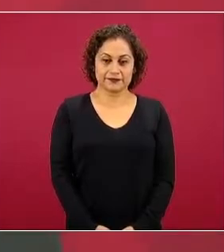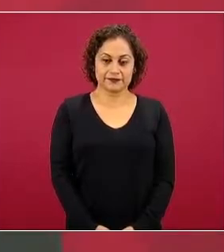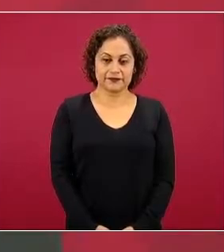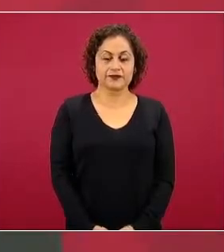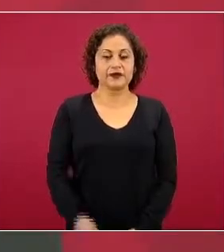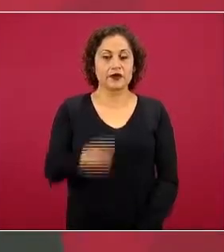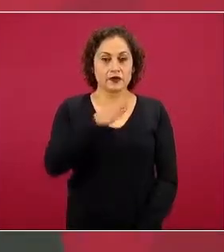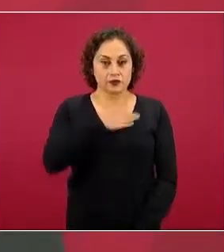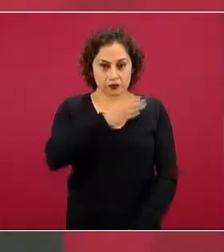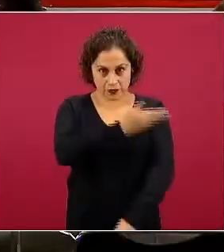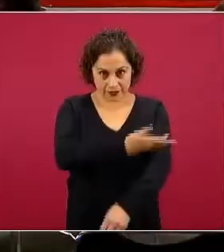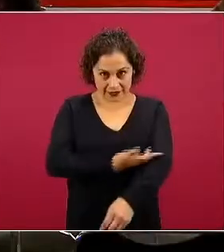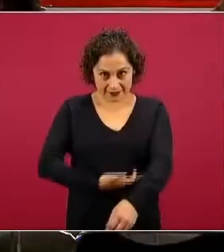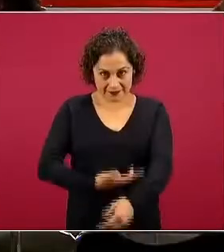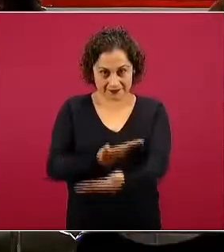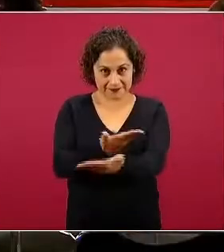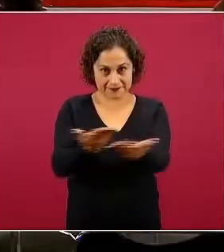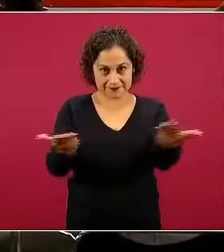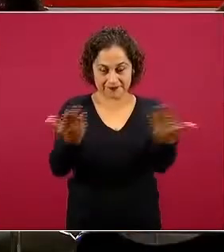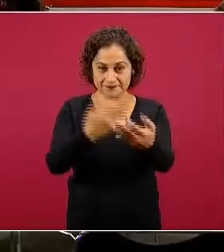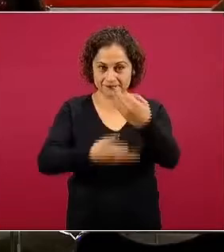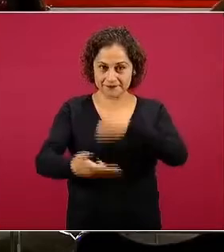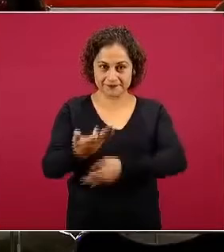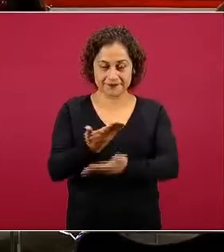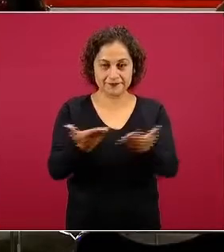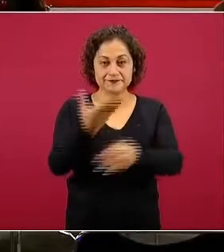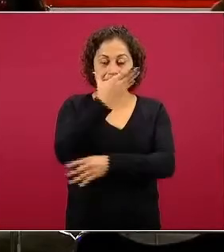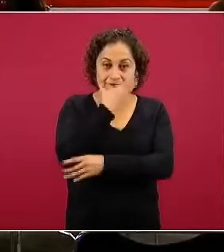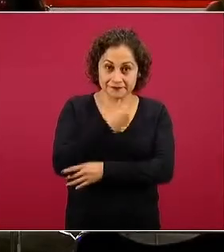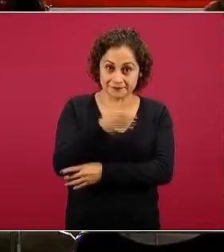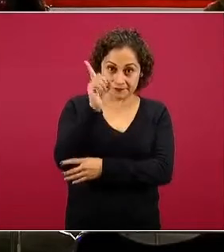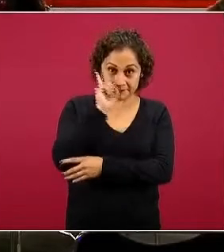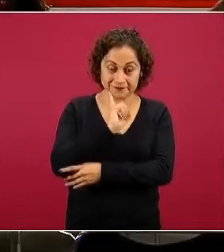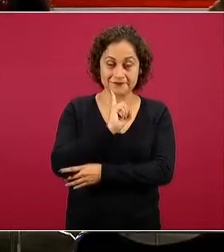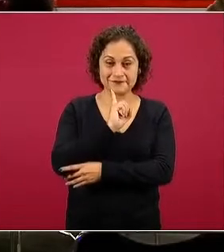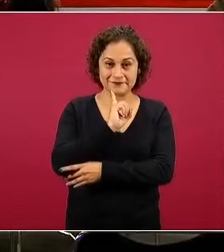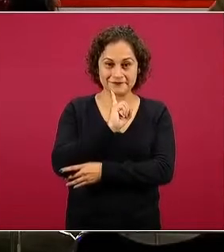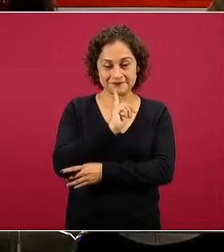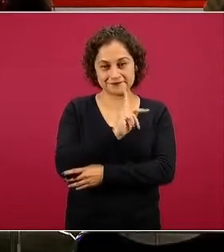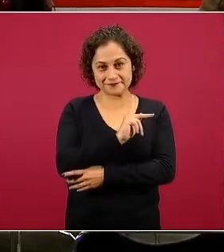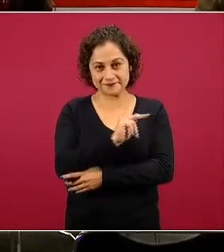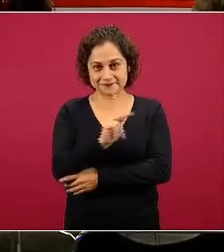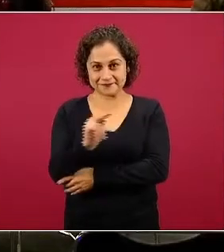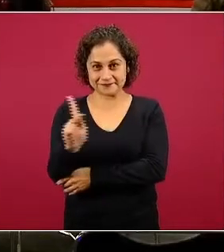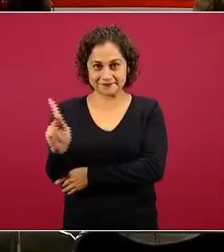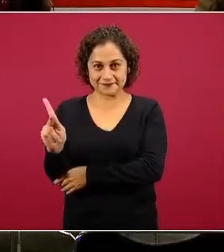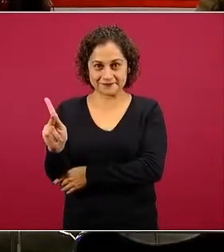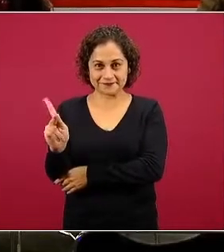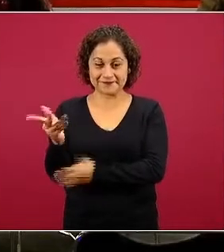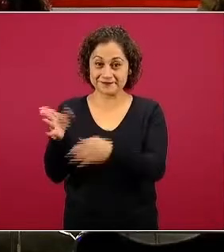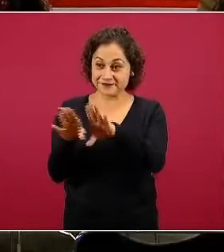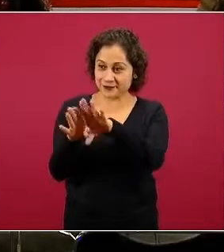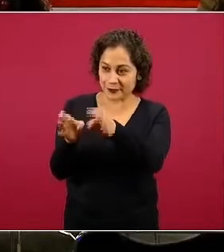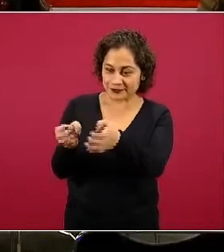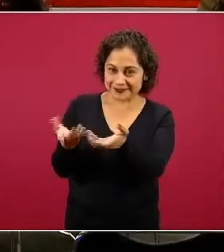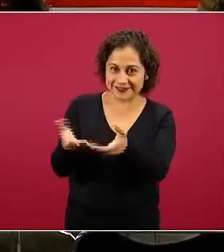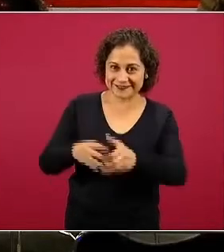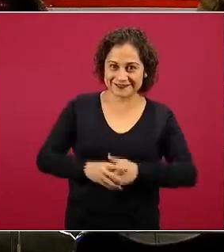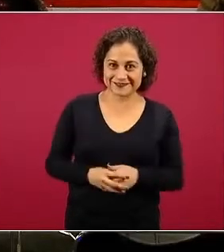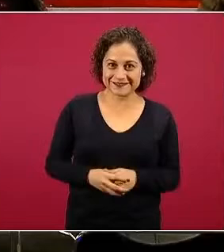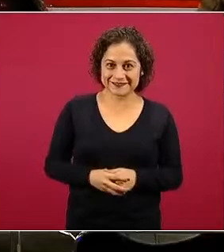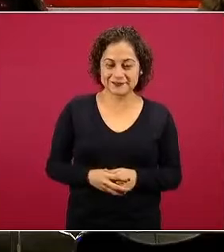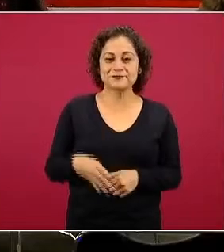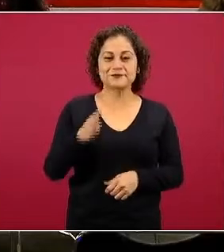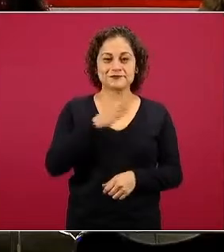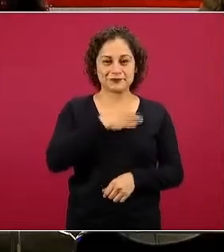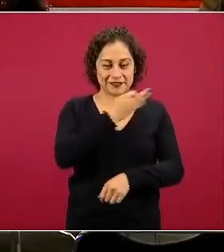Muy buenas tardes, tengan todas y todos. ¿Cómo está, Blanca?